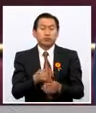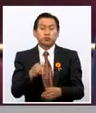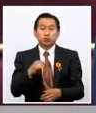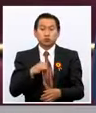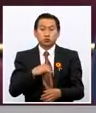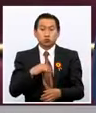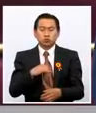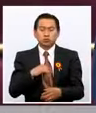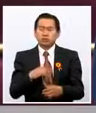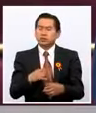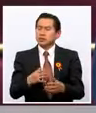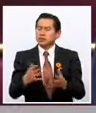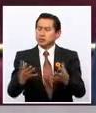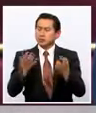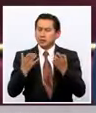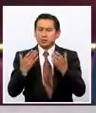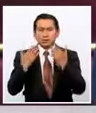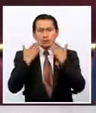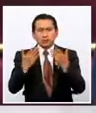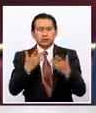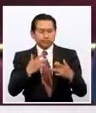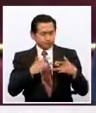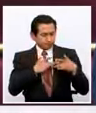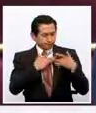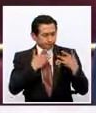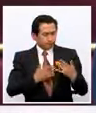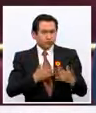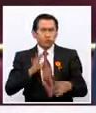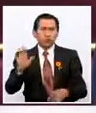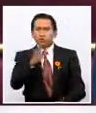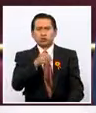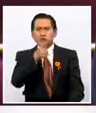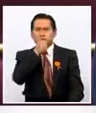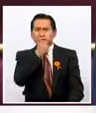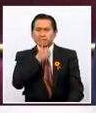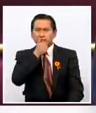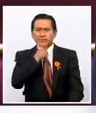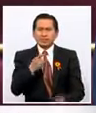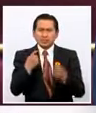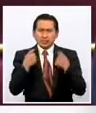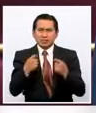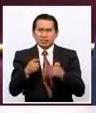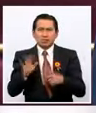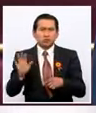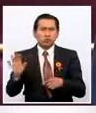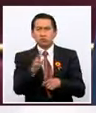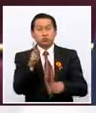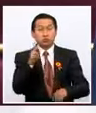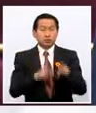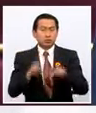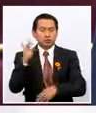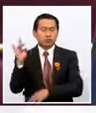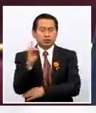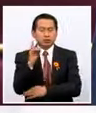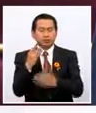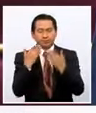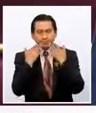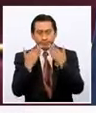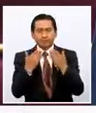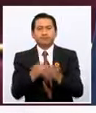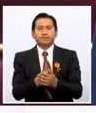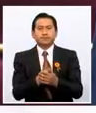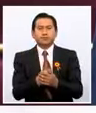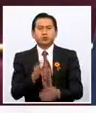de todo corazón este esfuerzo que están haciendo los bolivianos quiero agradecer este